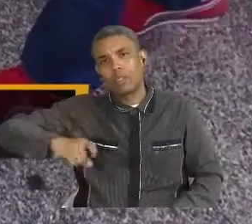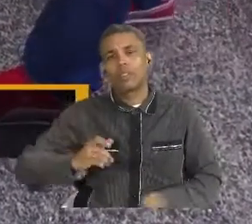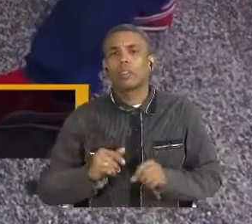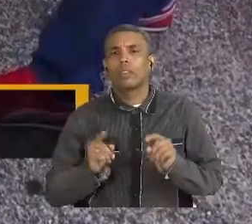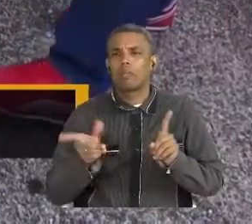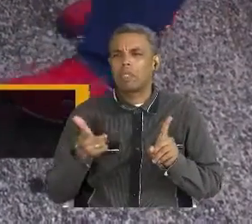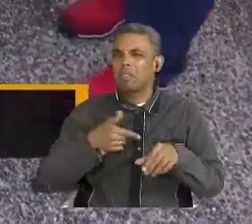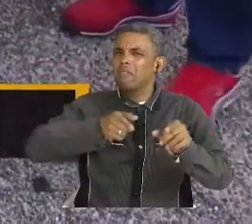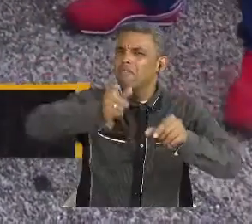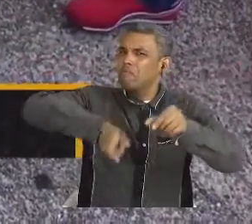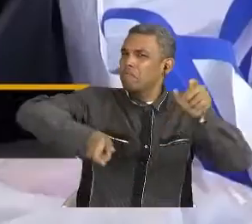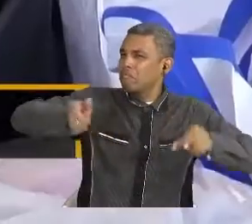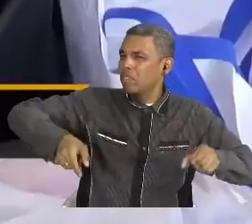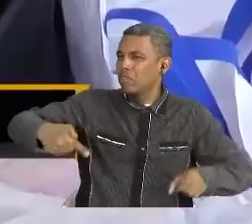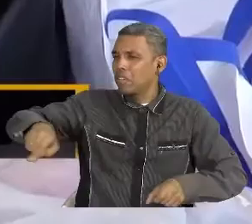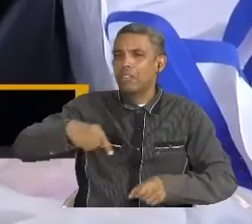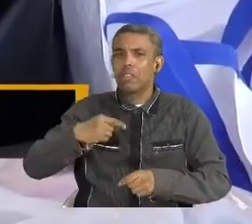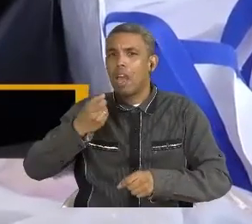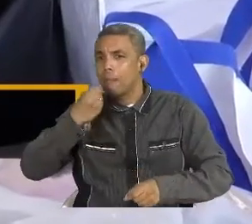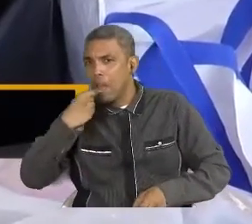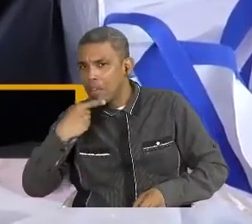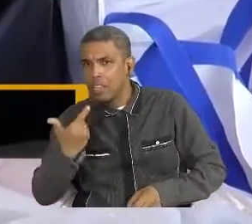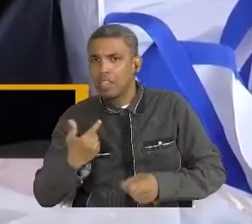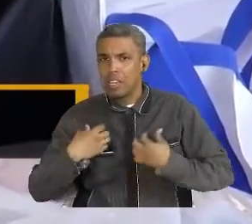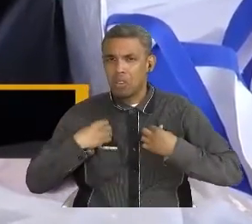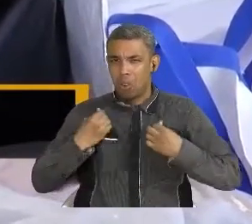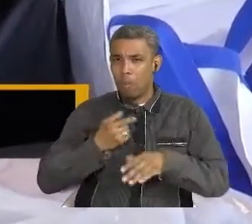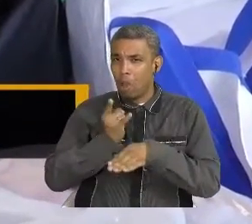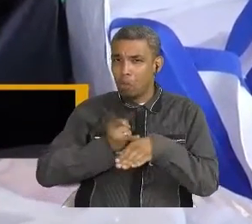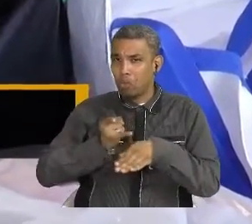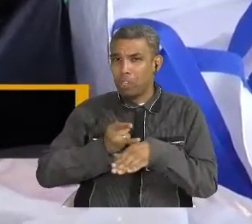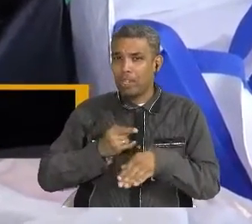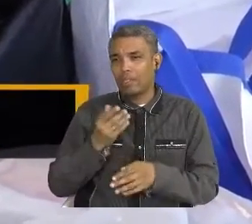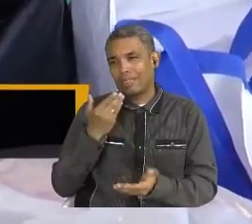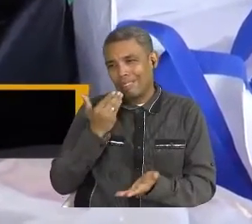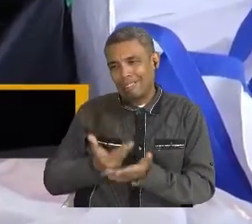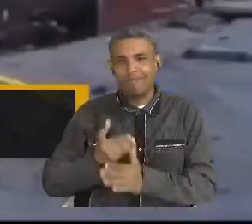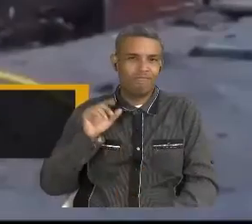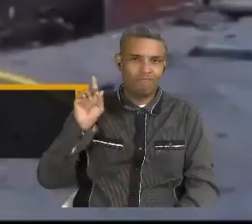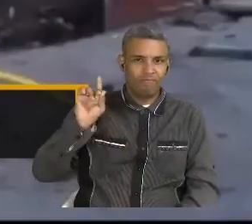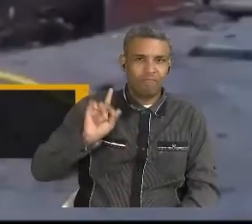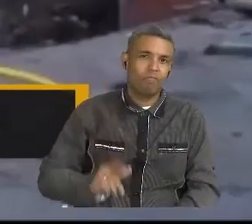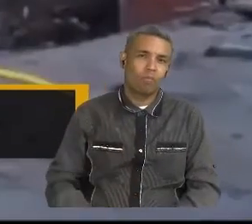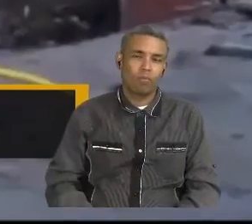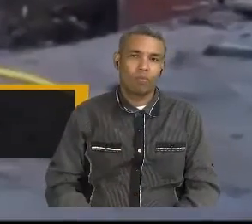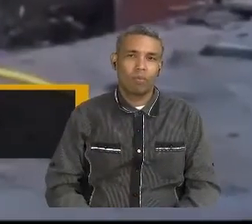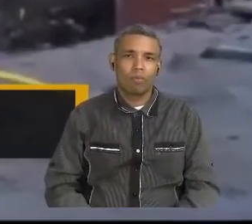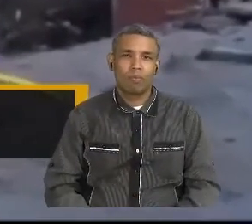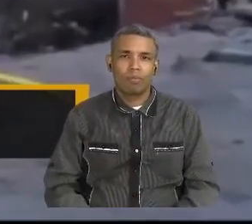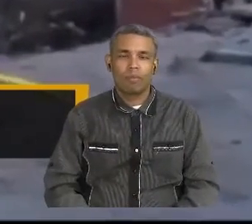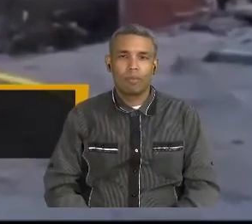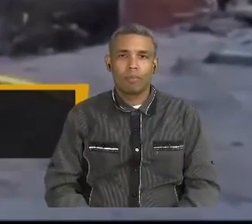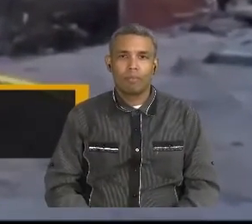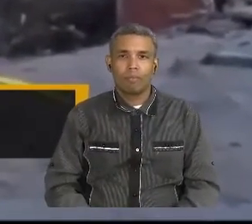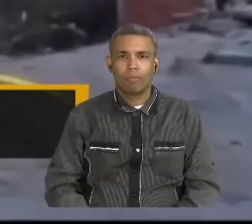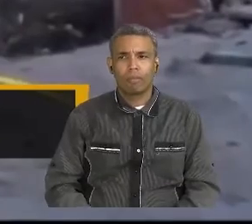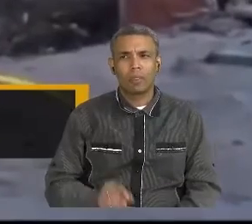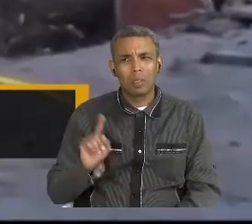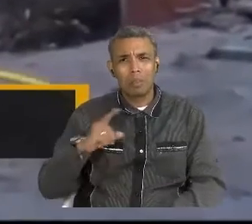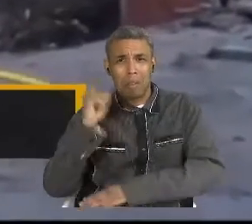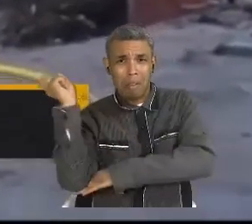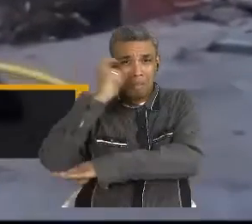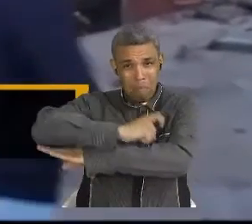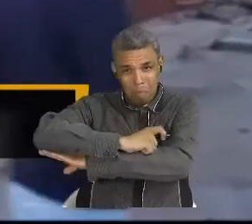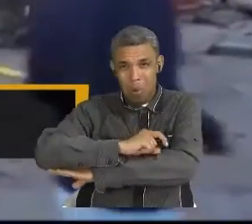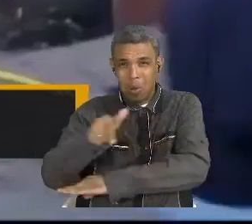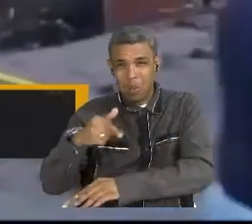personas naturales medicamentos, ni ropa usada, ni alimentos perecederos. Esta tragedia ha movido las fibras